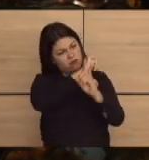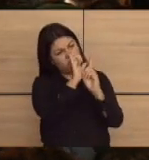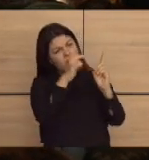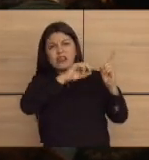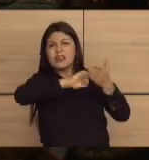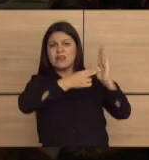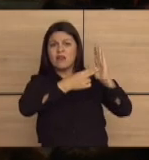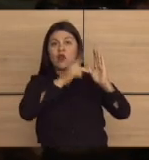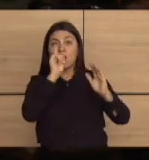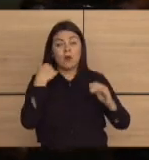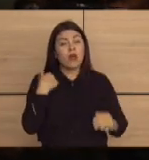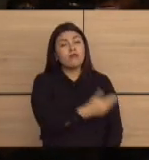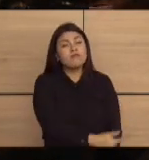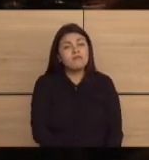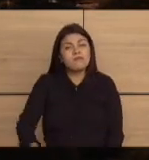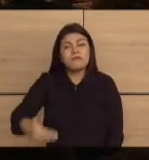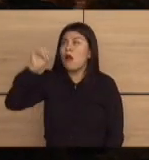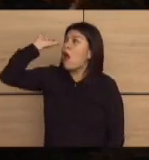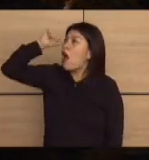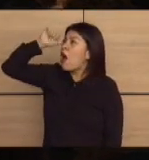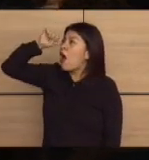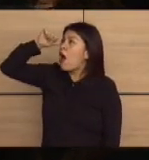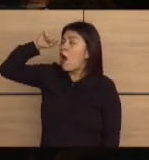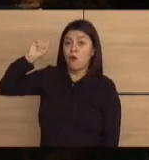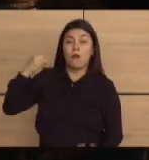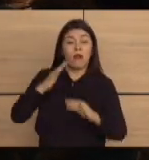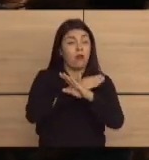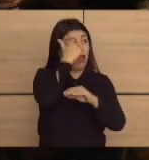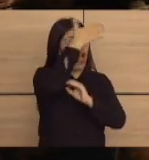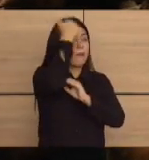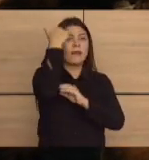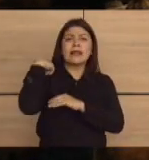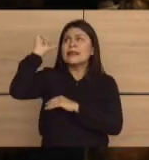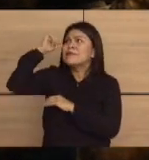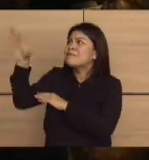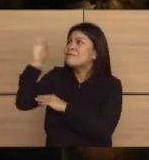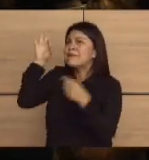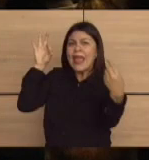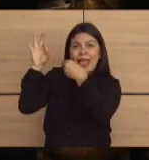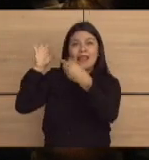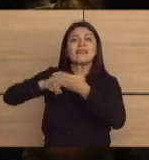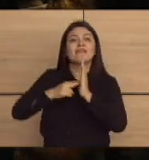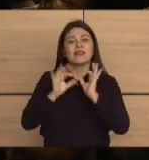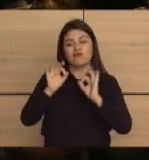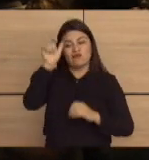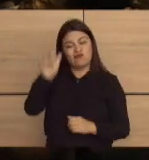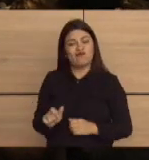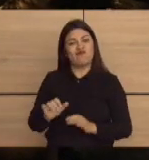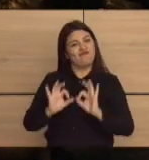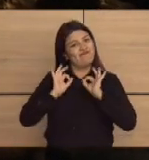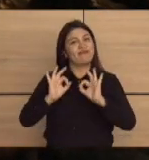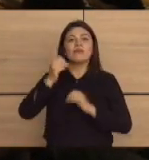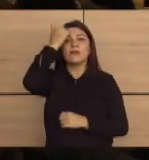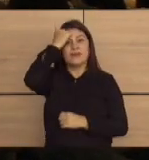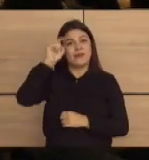recordamos después de haber olvidado lo que hemos aprendido. Y esa es la diferencia que hace un buen profesor. Un